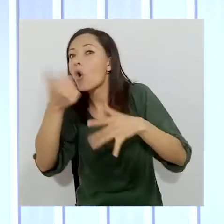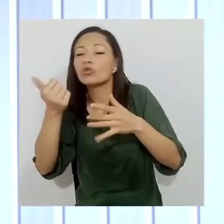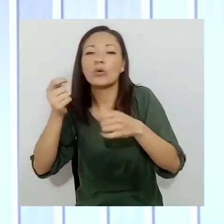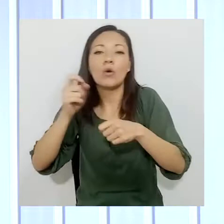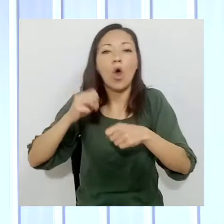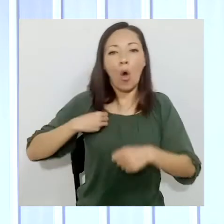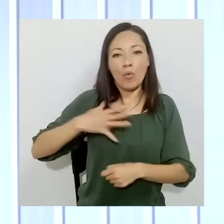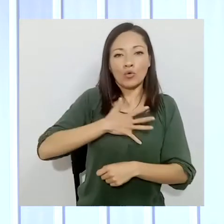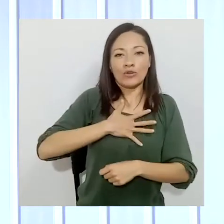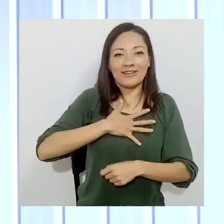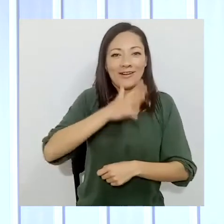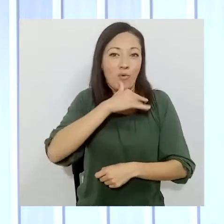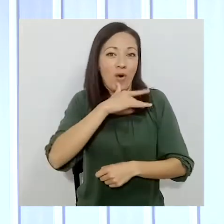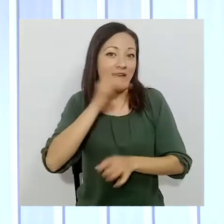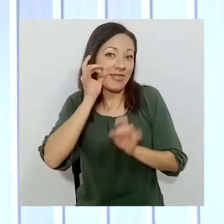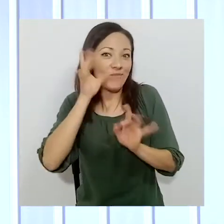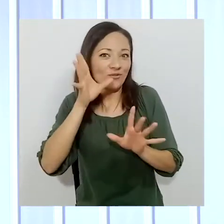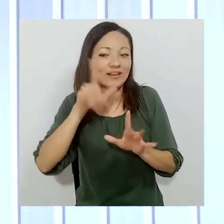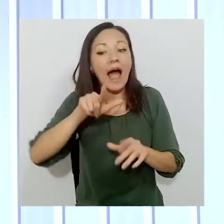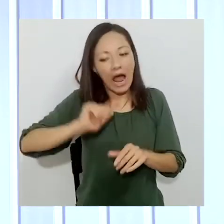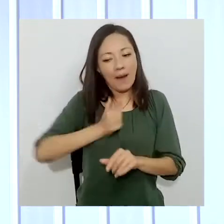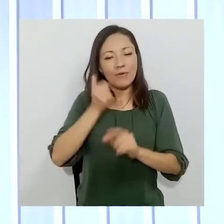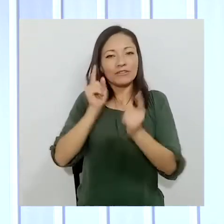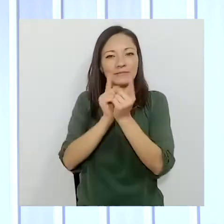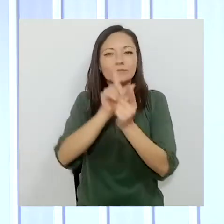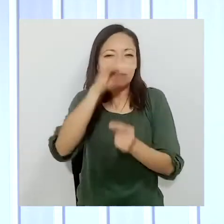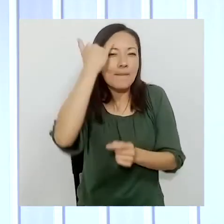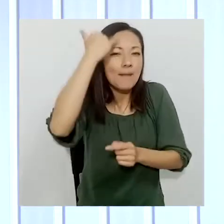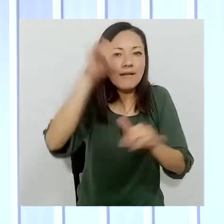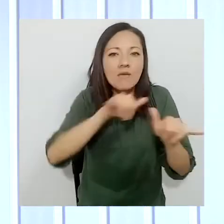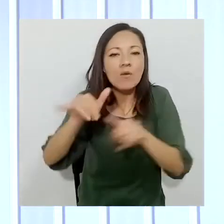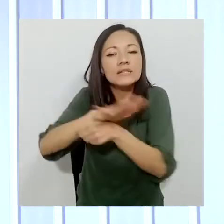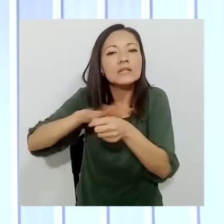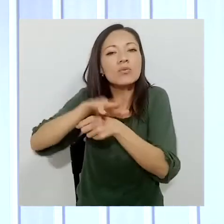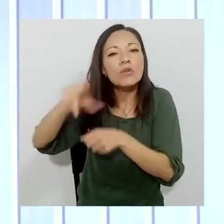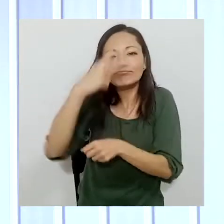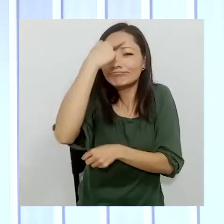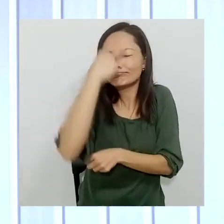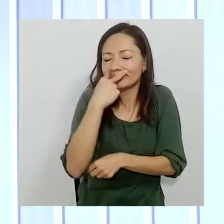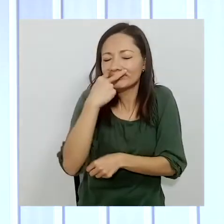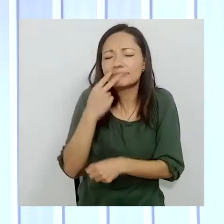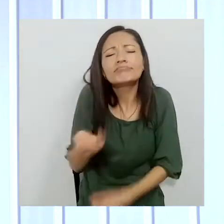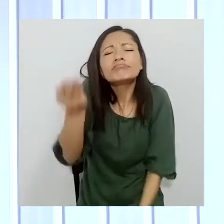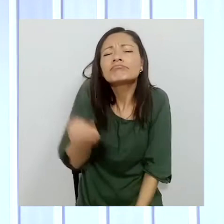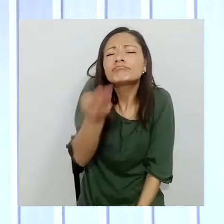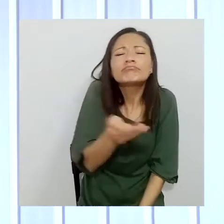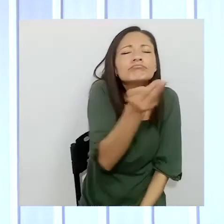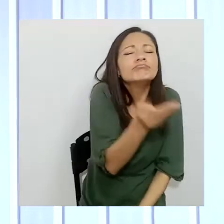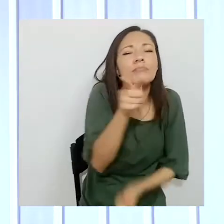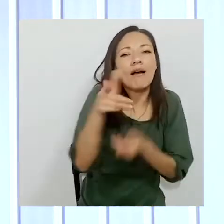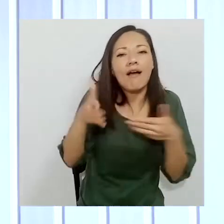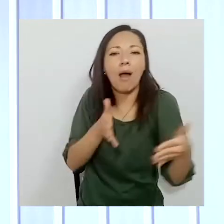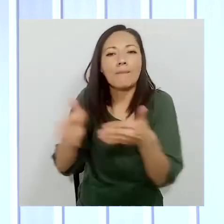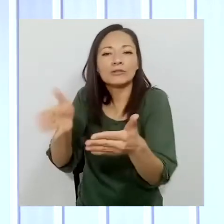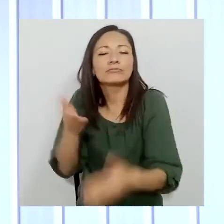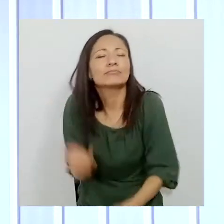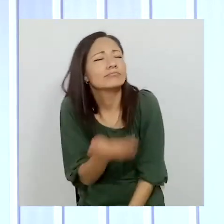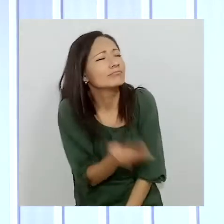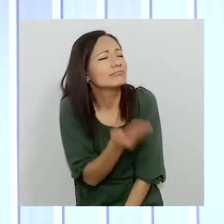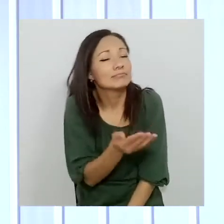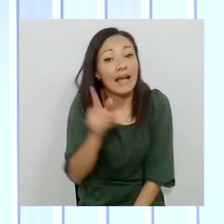ciego, imagínense, este ciego está en el borde del camino mendigando, pero él sabe que no tiene más